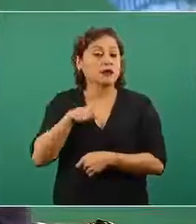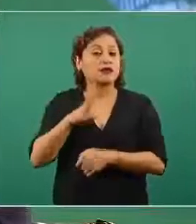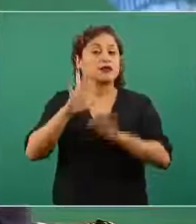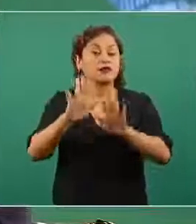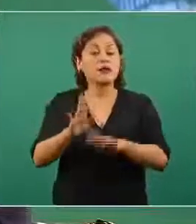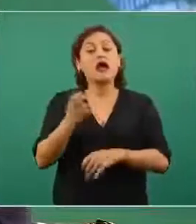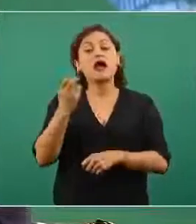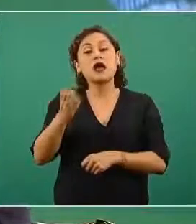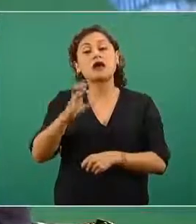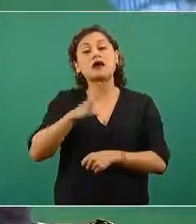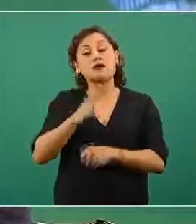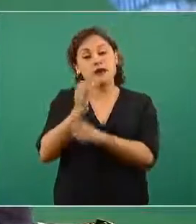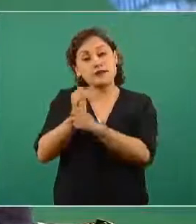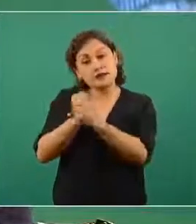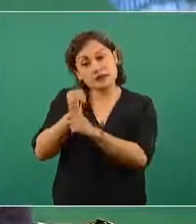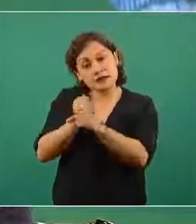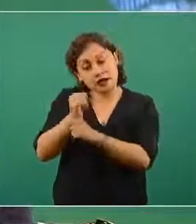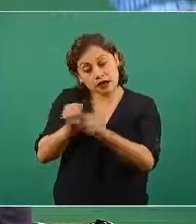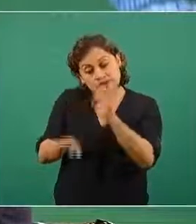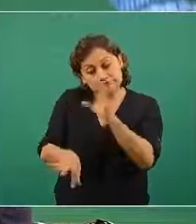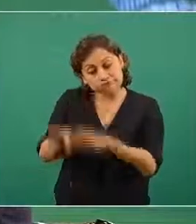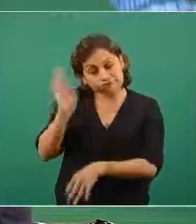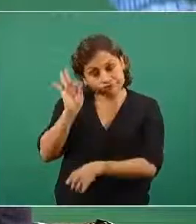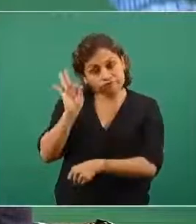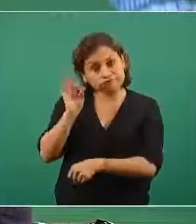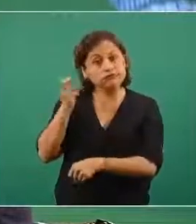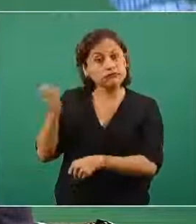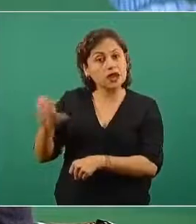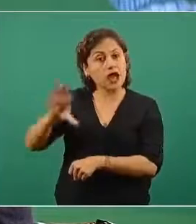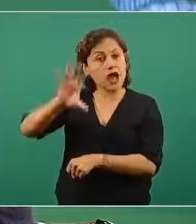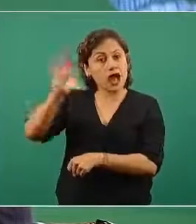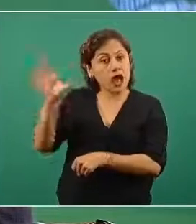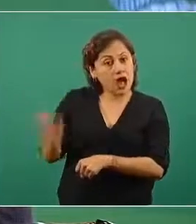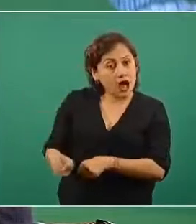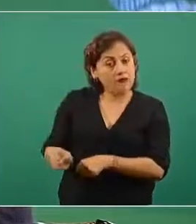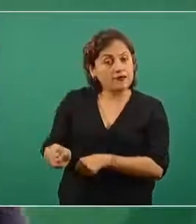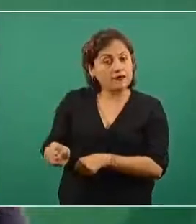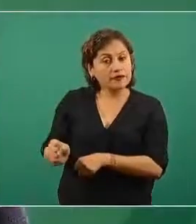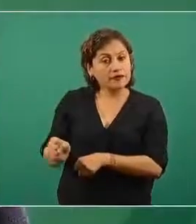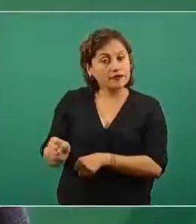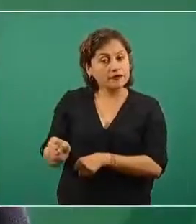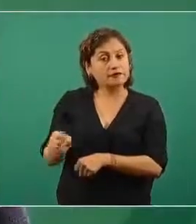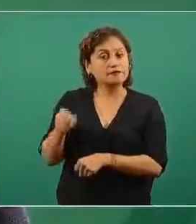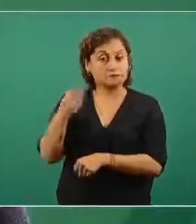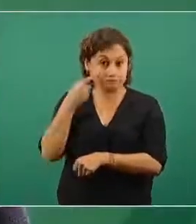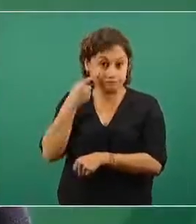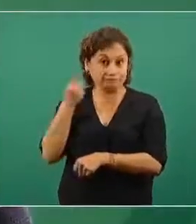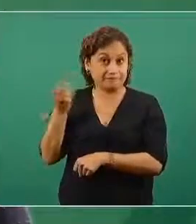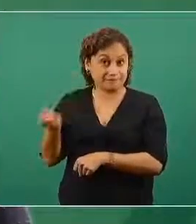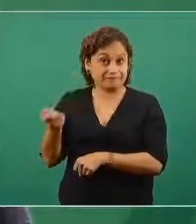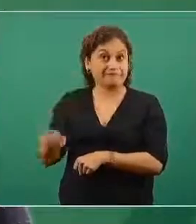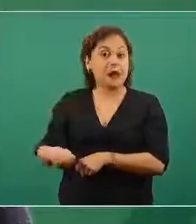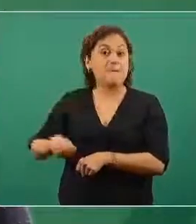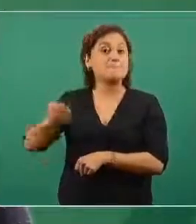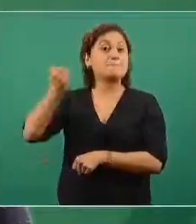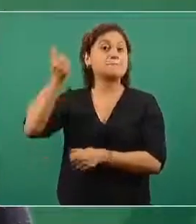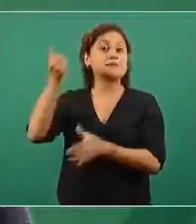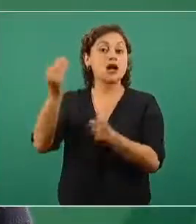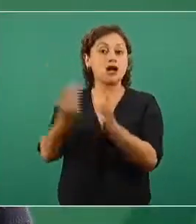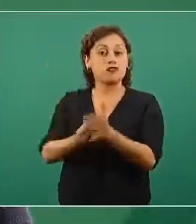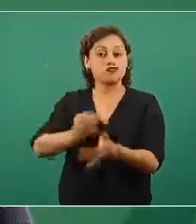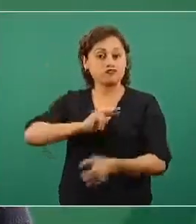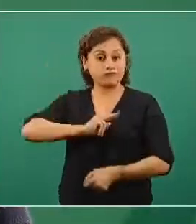preliminares que se han llevado a cabo precisamente en el continente africano, que es donde se identificó por primera vez y donde se